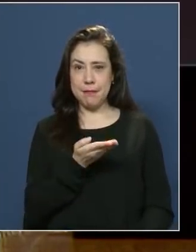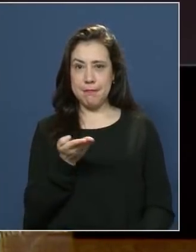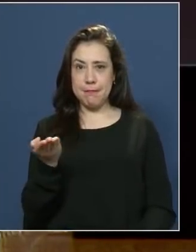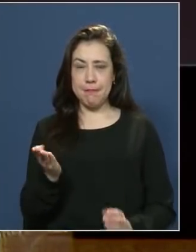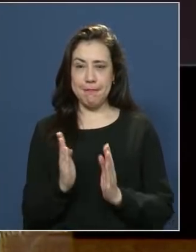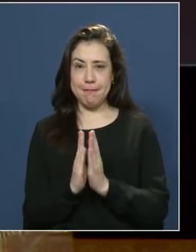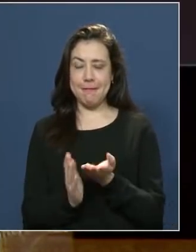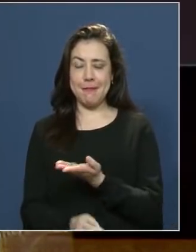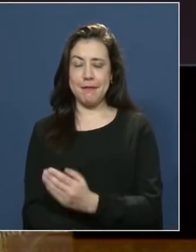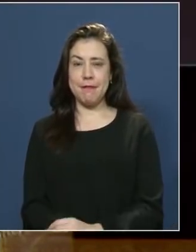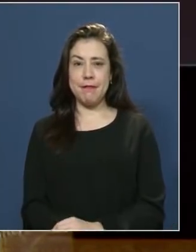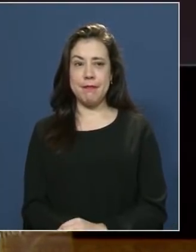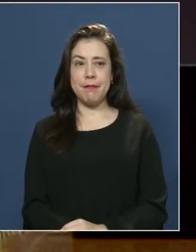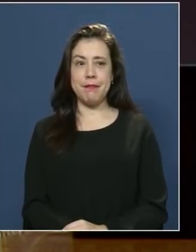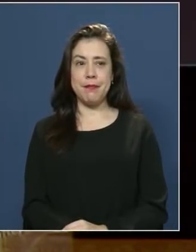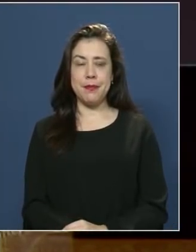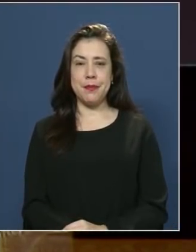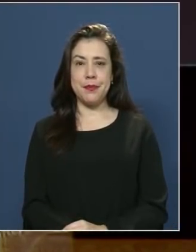Alejandro.